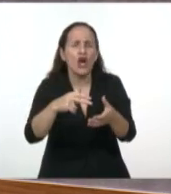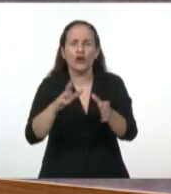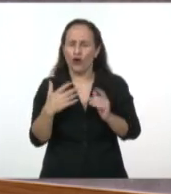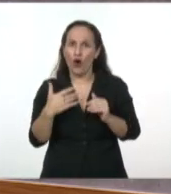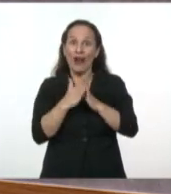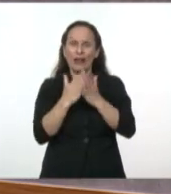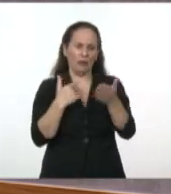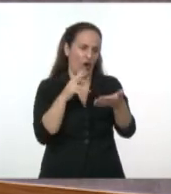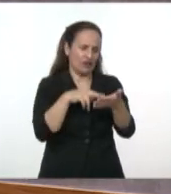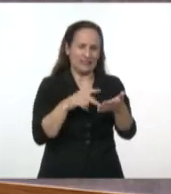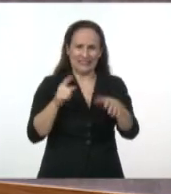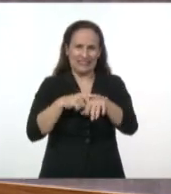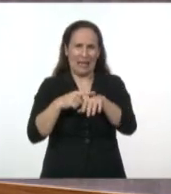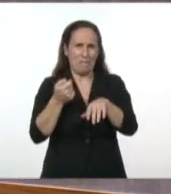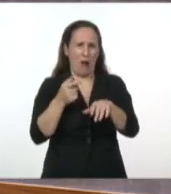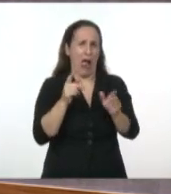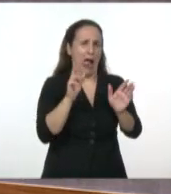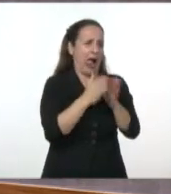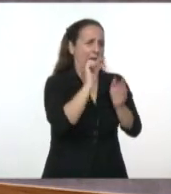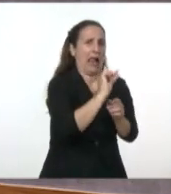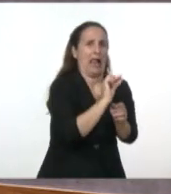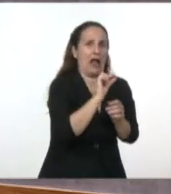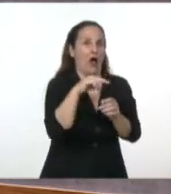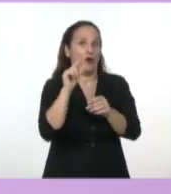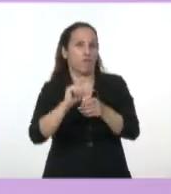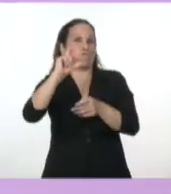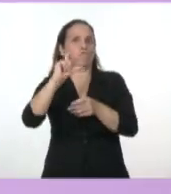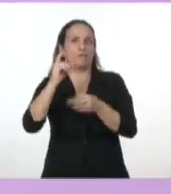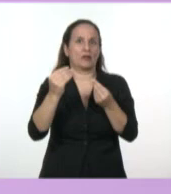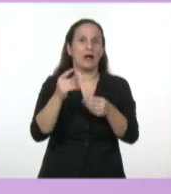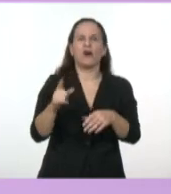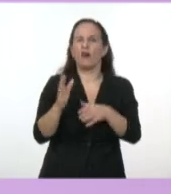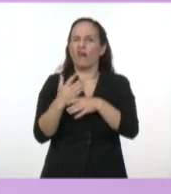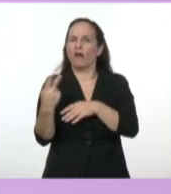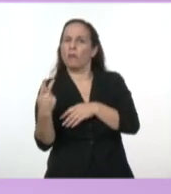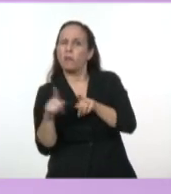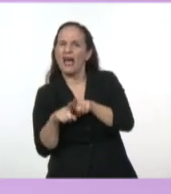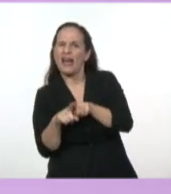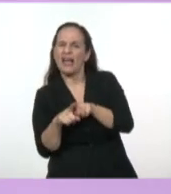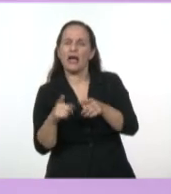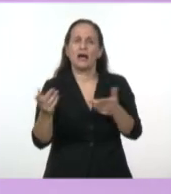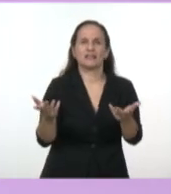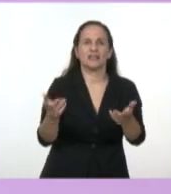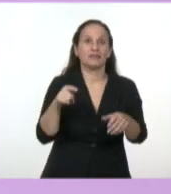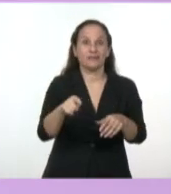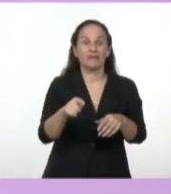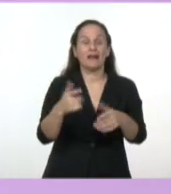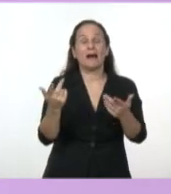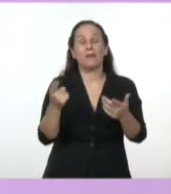tengo poquito tiempo? ¿Me leo uno largo? Y ahí uno empieza, misma en su mente. Con tu novio o novia, che, ¿qué hacemos hoy cuando no haya cuarentena?